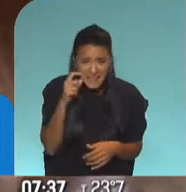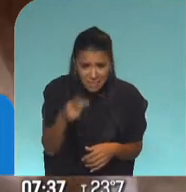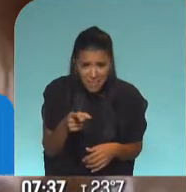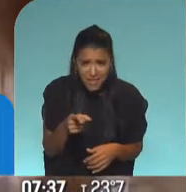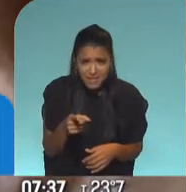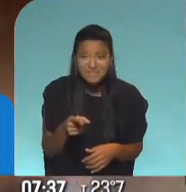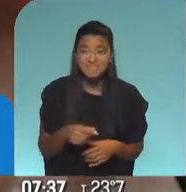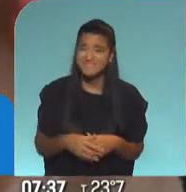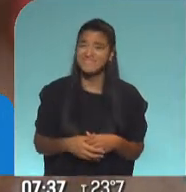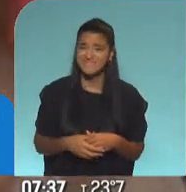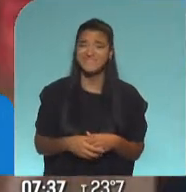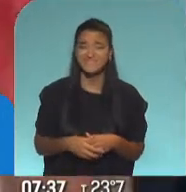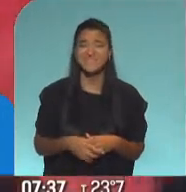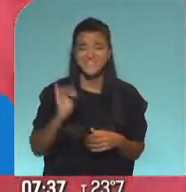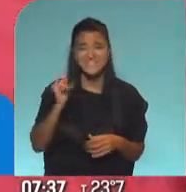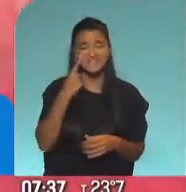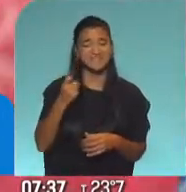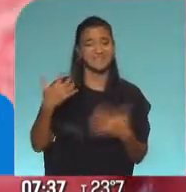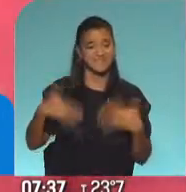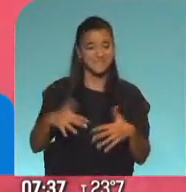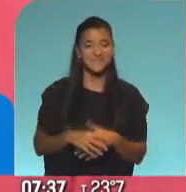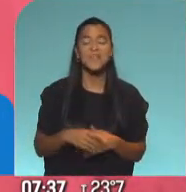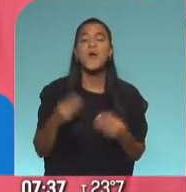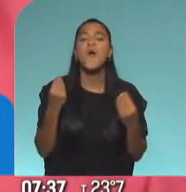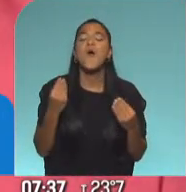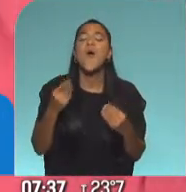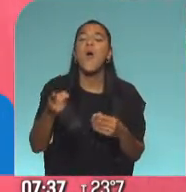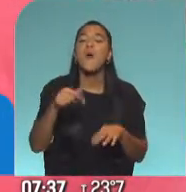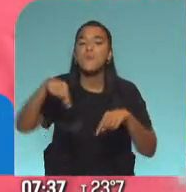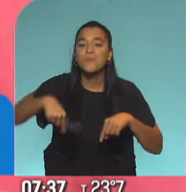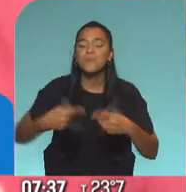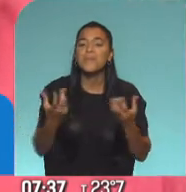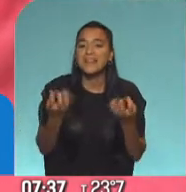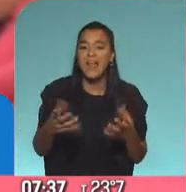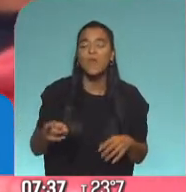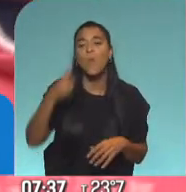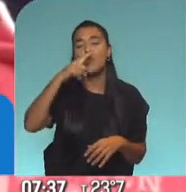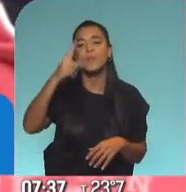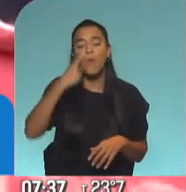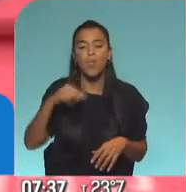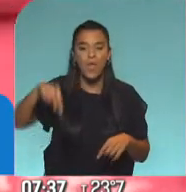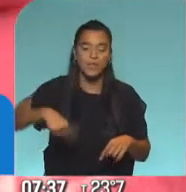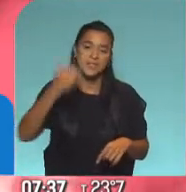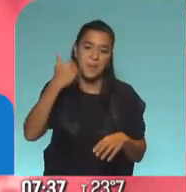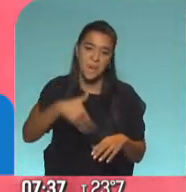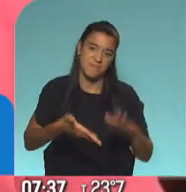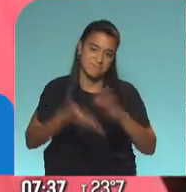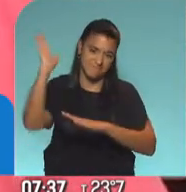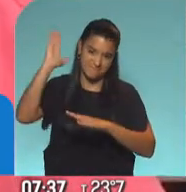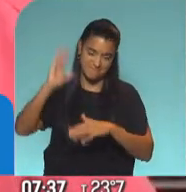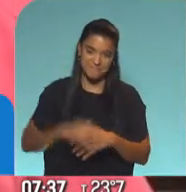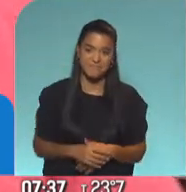tímida? Sí, se nota. Bueno, ¿cómo la están pasando? Bien, espectacular último día hoy, así que ya nos estamos yendo.